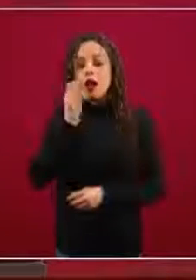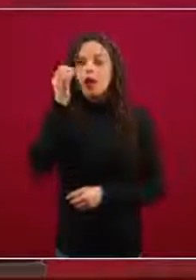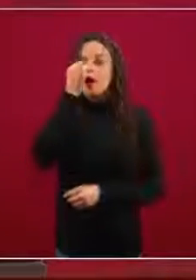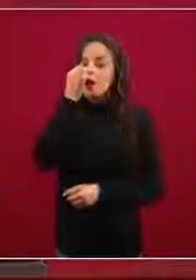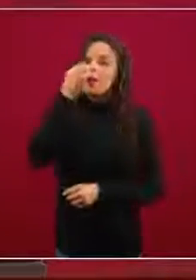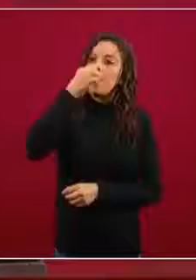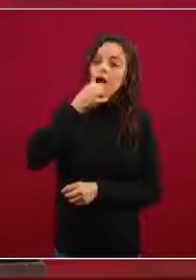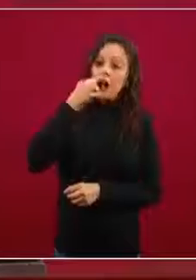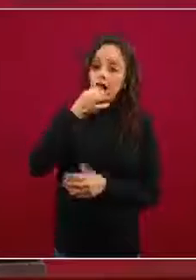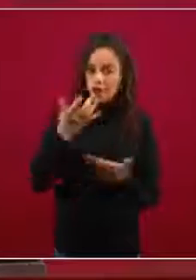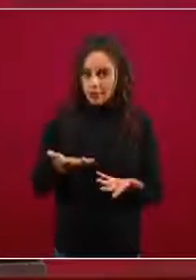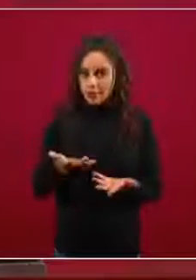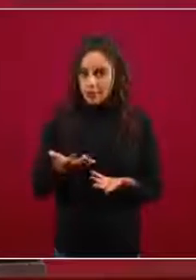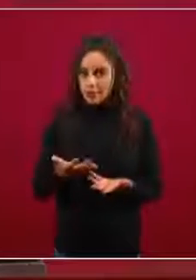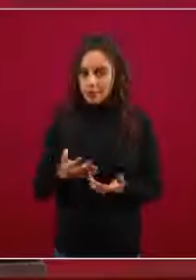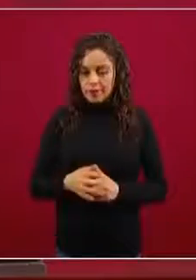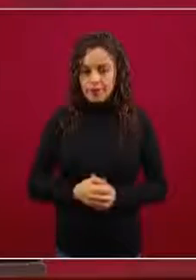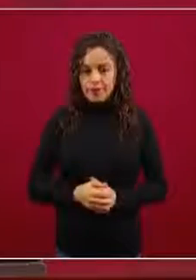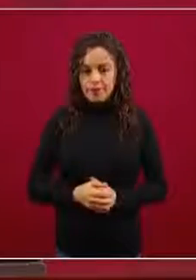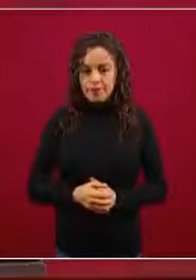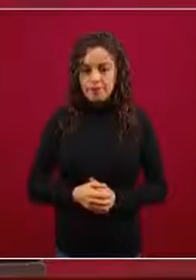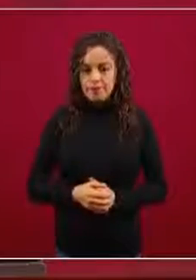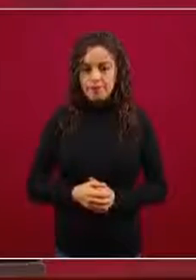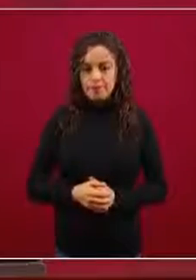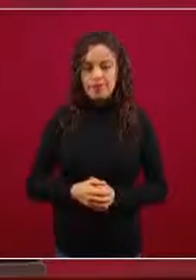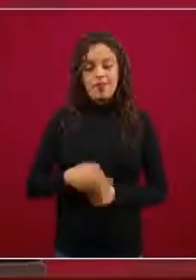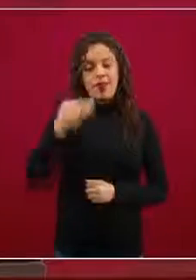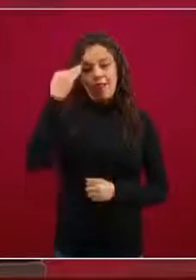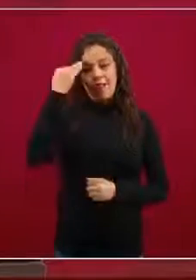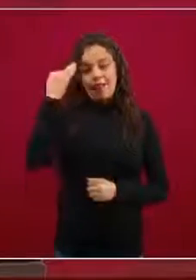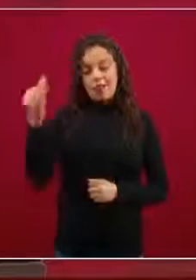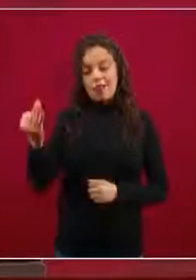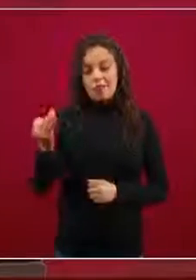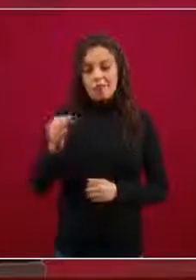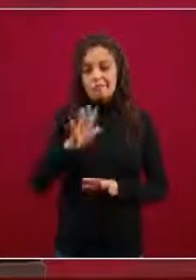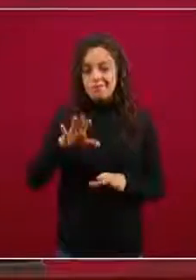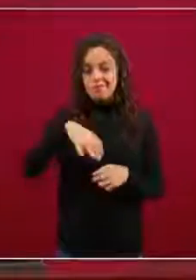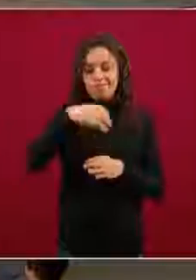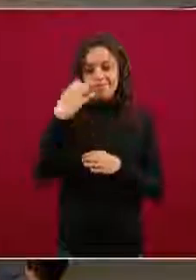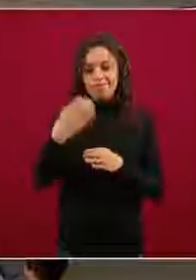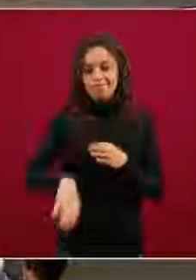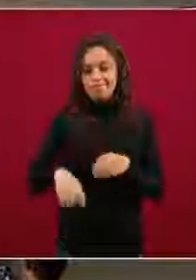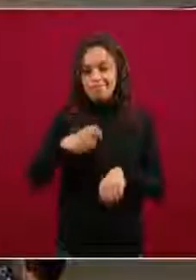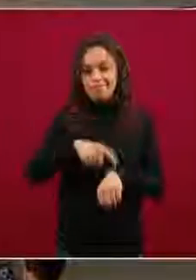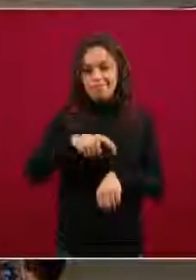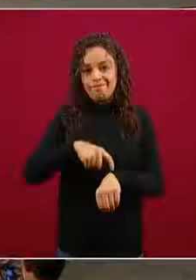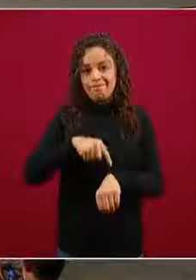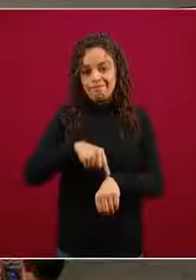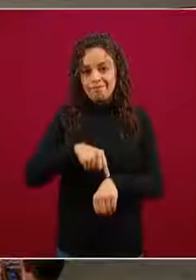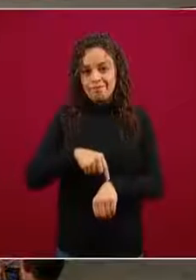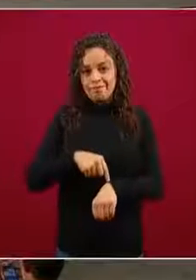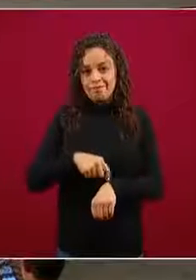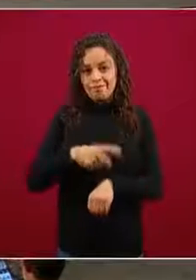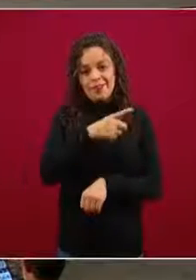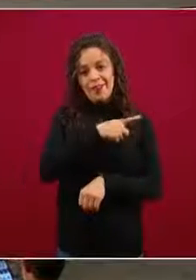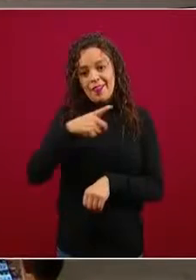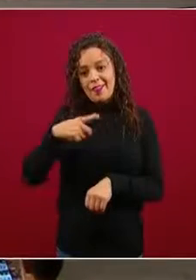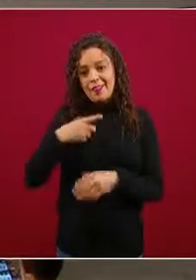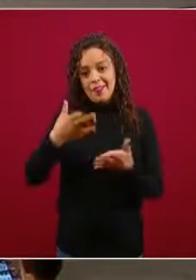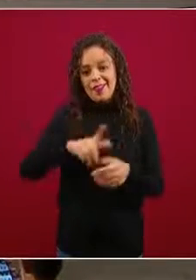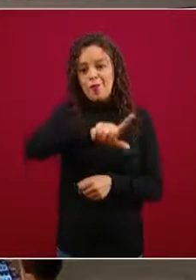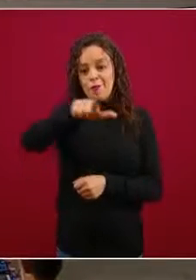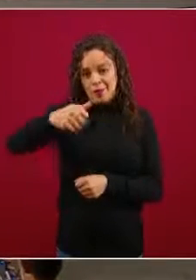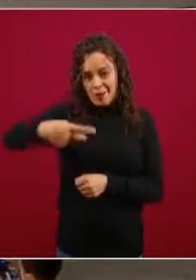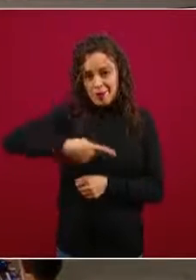cómo se usan las pruebas. Ya se nos acabó el tiempo, se la debo, y a ustedes también, pero mañana tenemos otra conferencia de